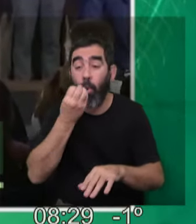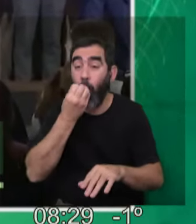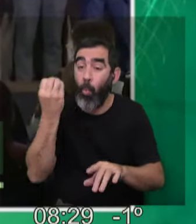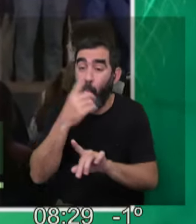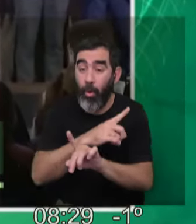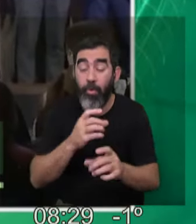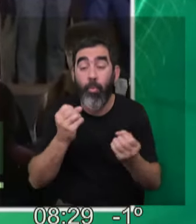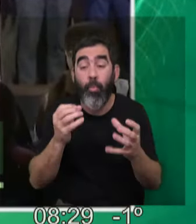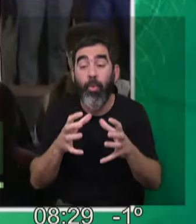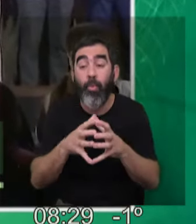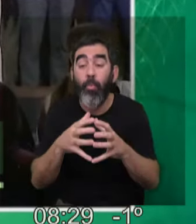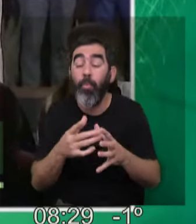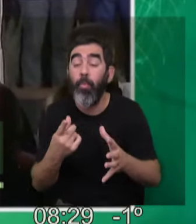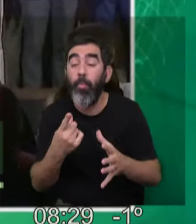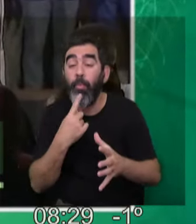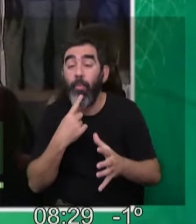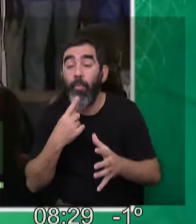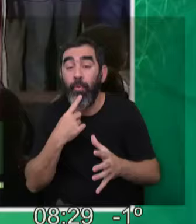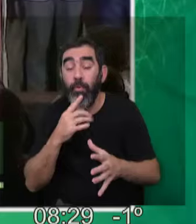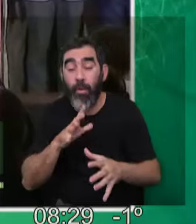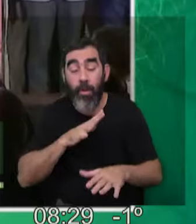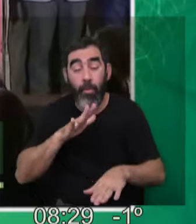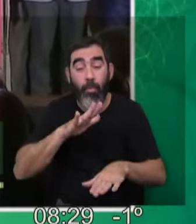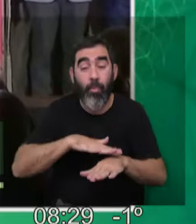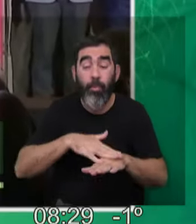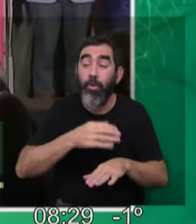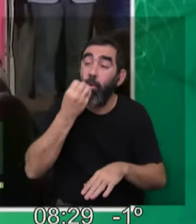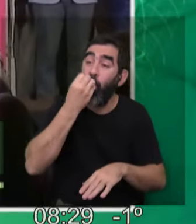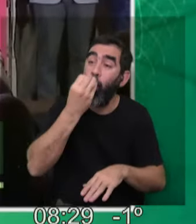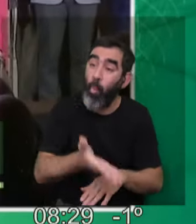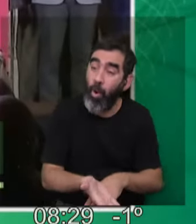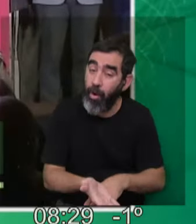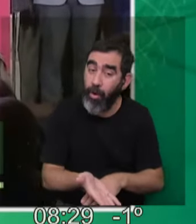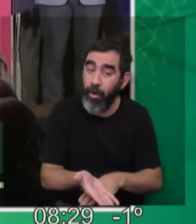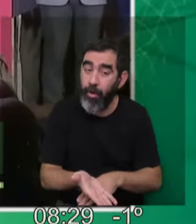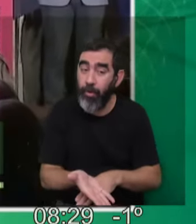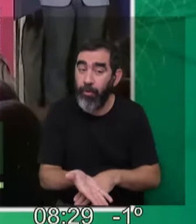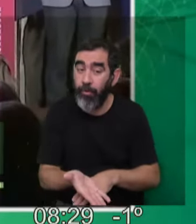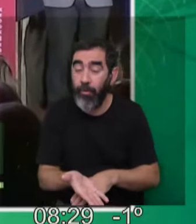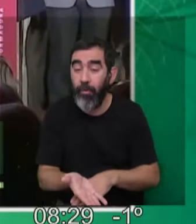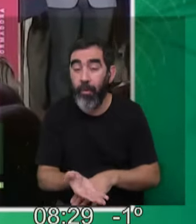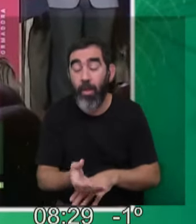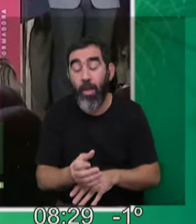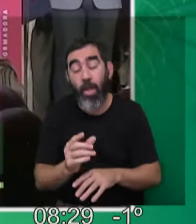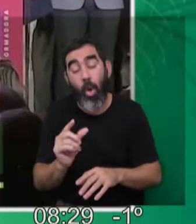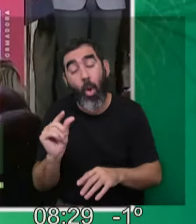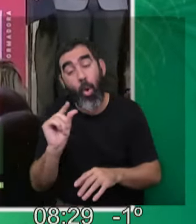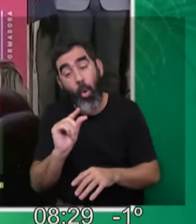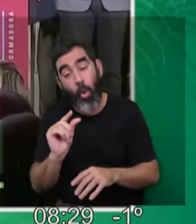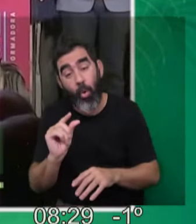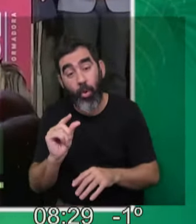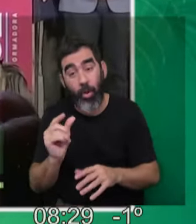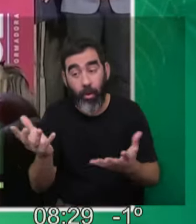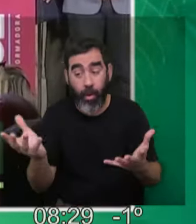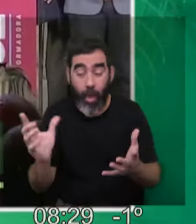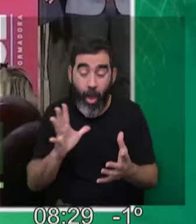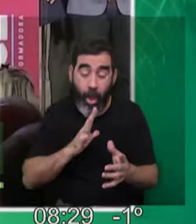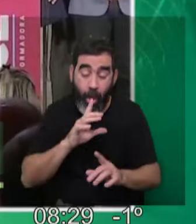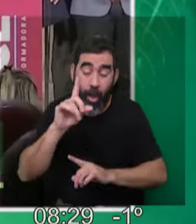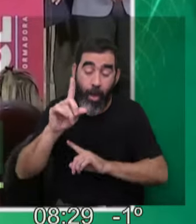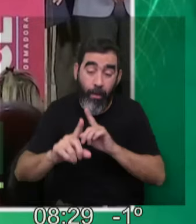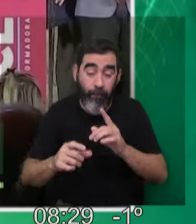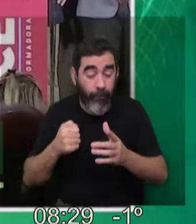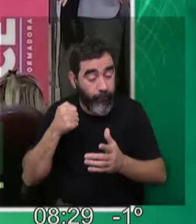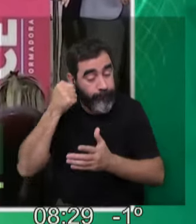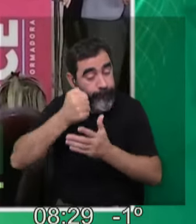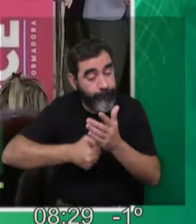que los partidos, como en todas las cosas, ¿no?, hay periodos de bonanza en los cuales hay mucho para distribuir, o periodos en los cuales hay que